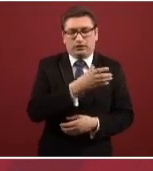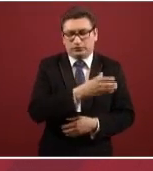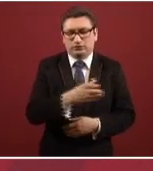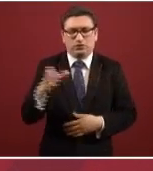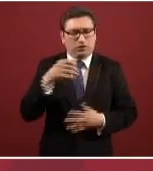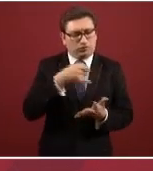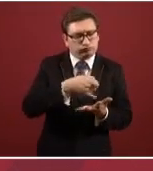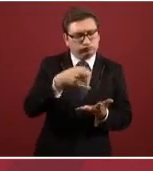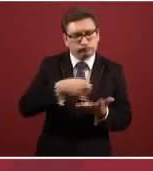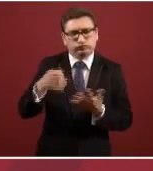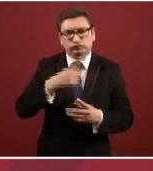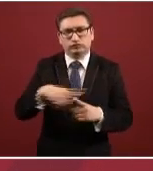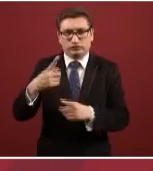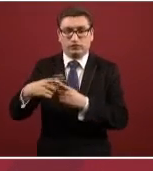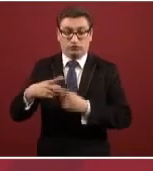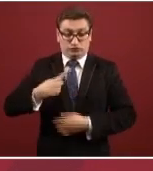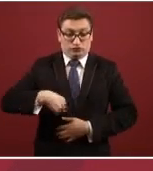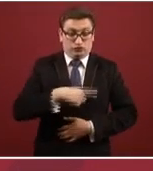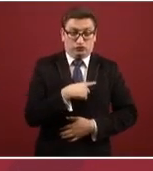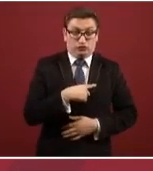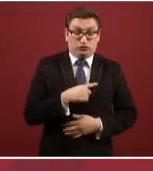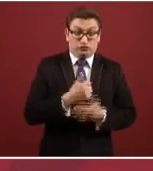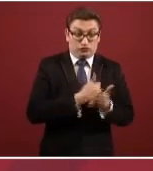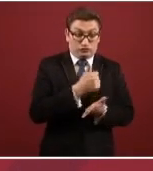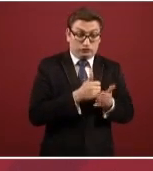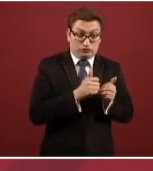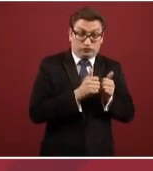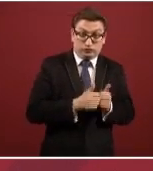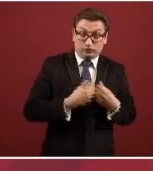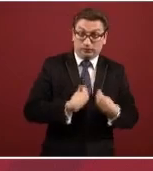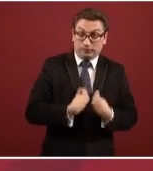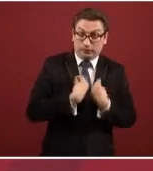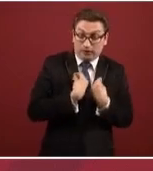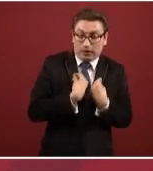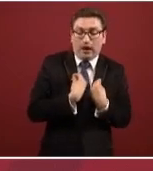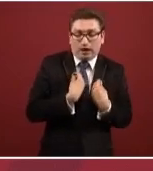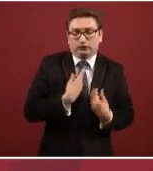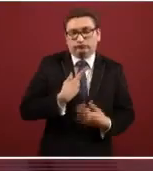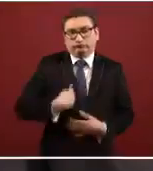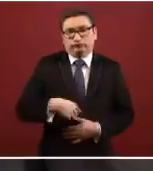Los que vivimos en la ciudad, muchos